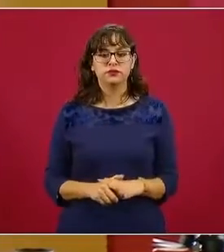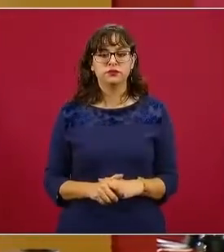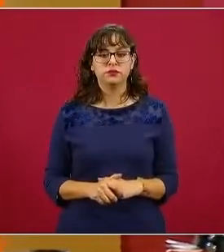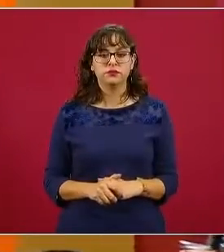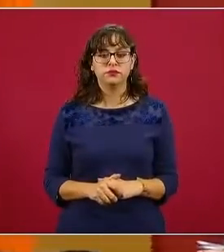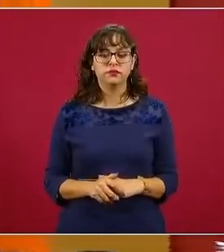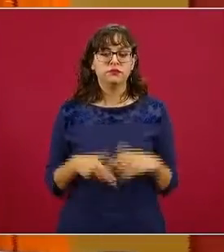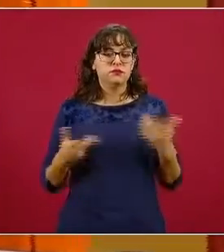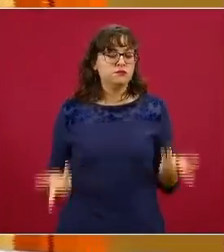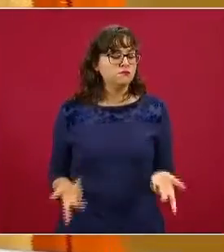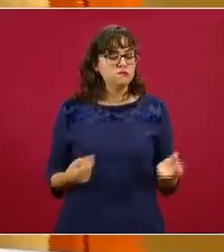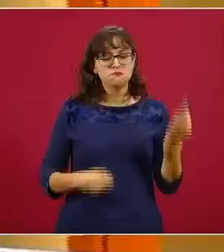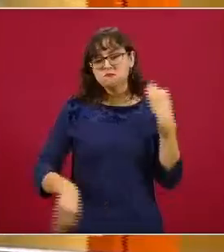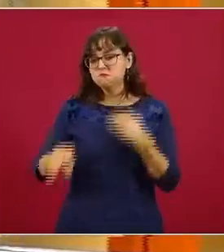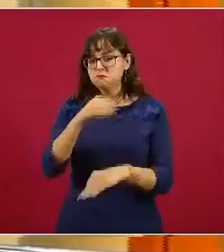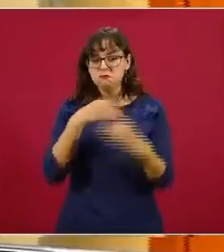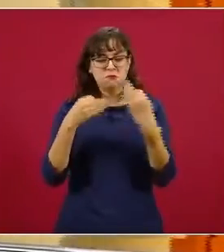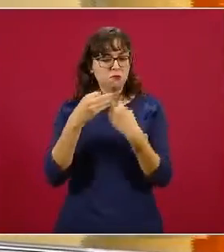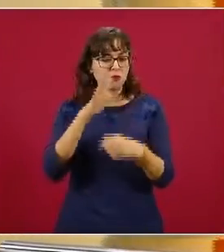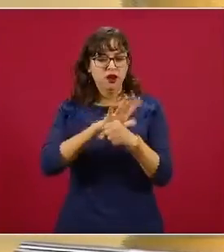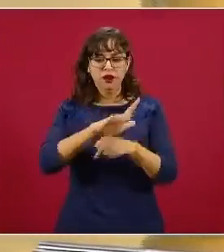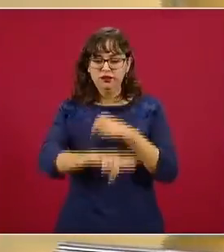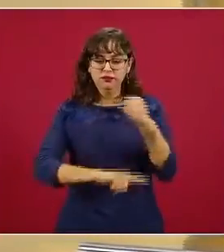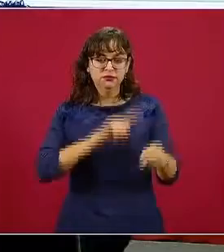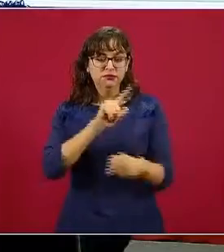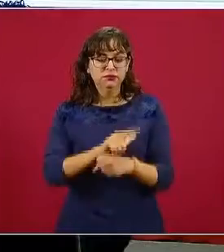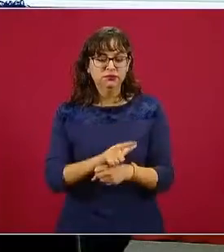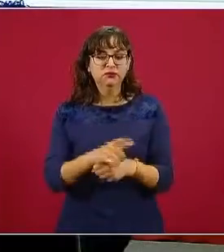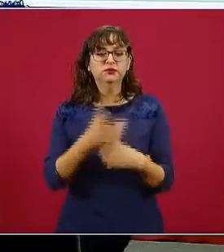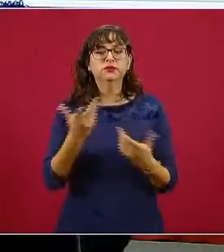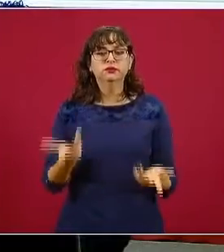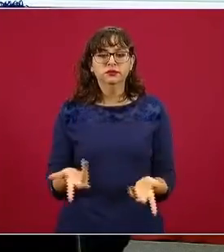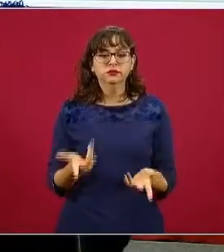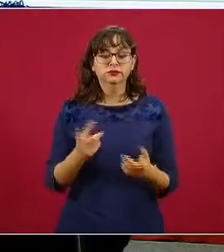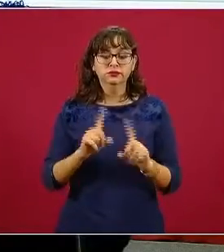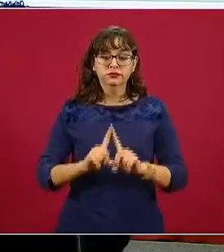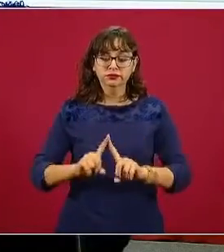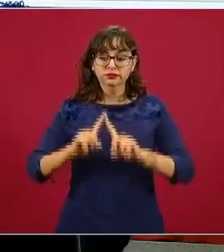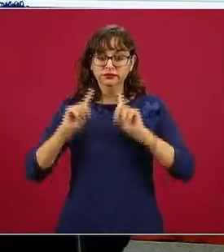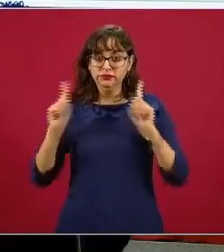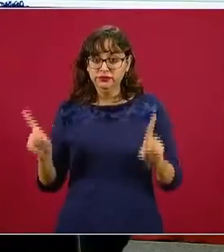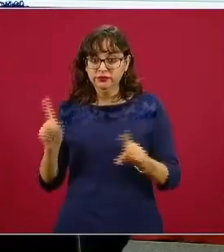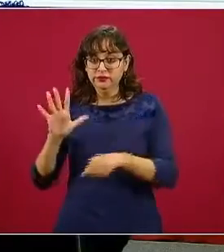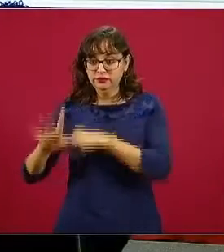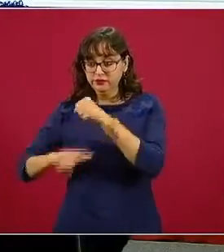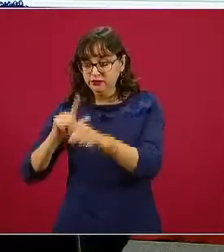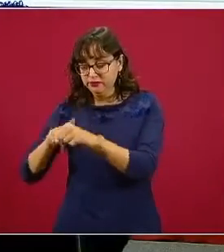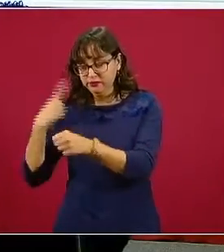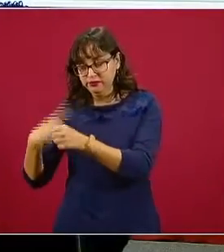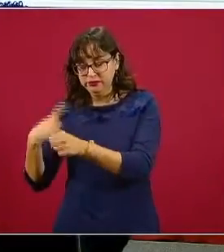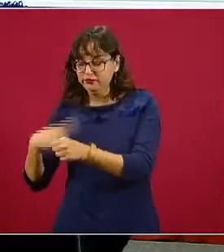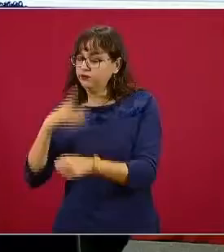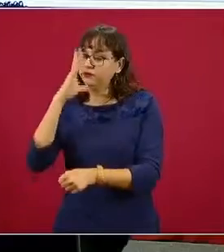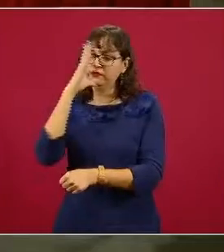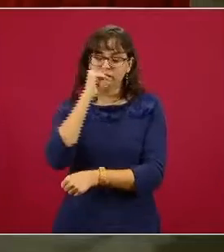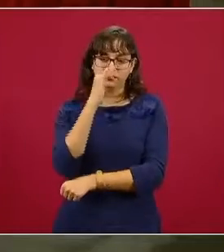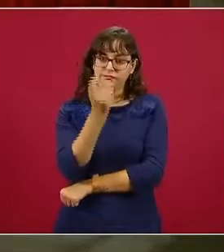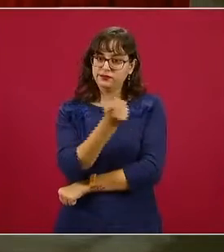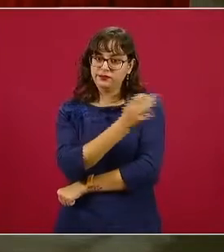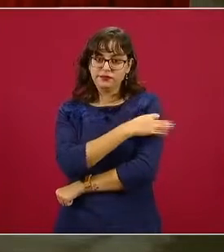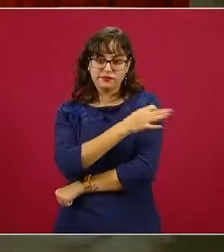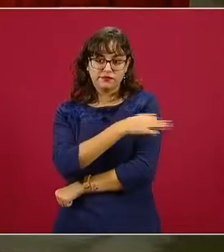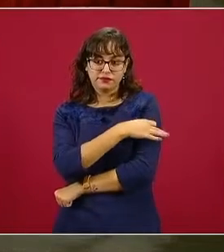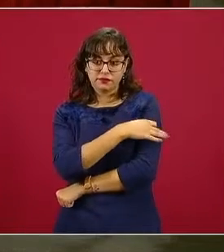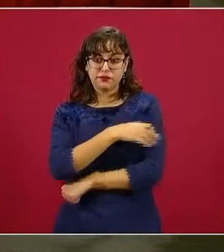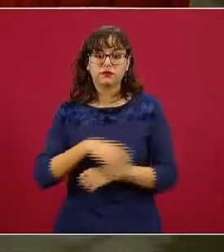vacunan a casi cualquier animal. Los únicos que no se vacunan son aquellos que estén enfermos. Y muy importante,